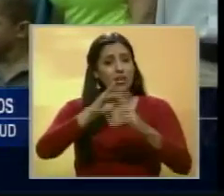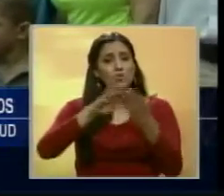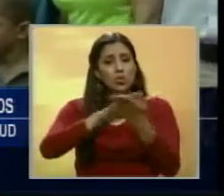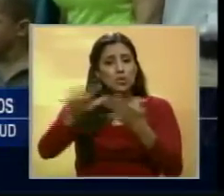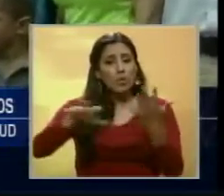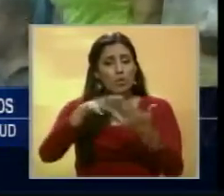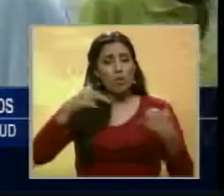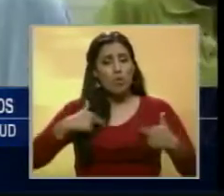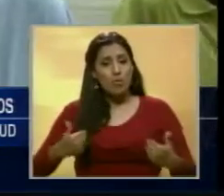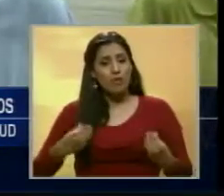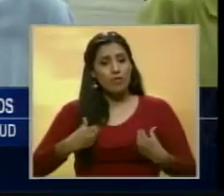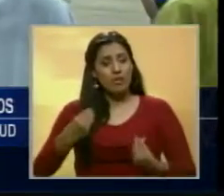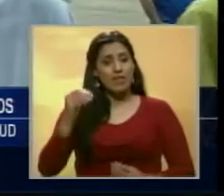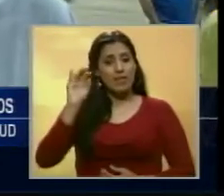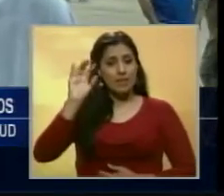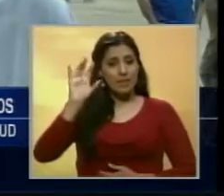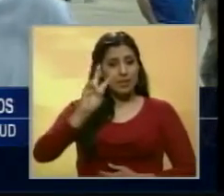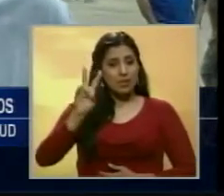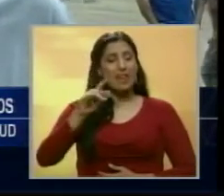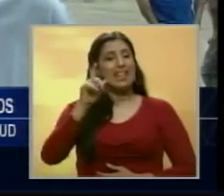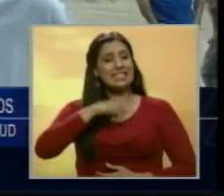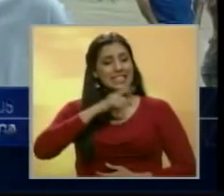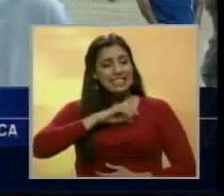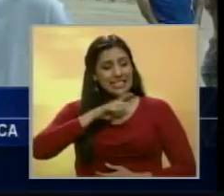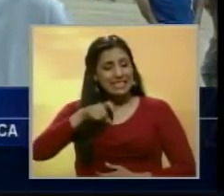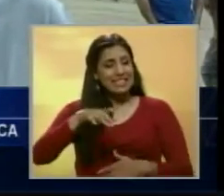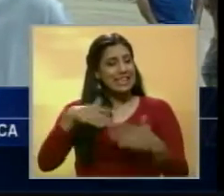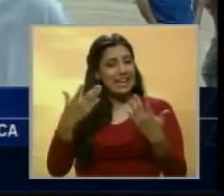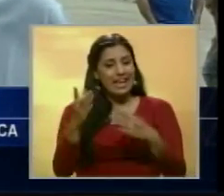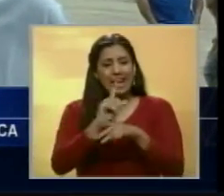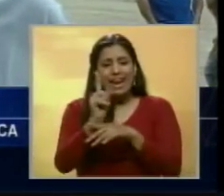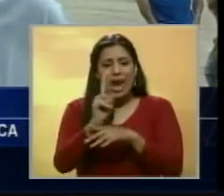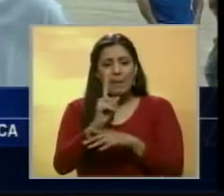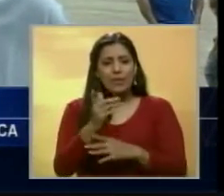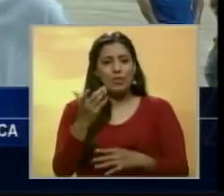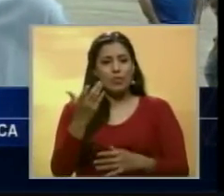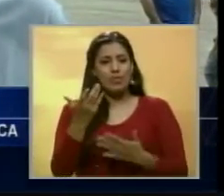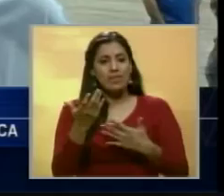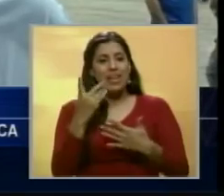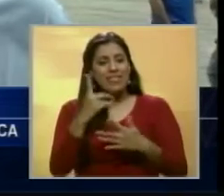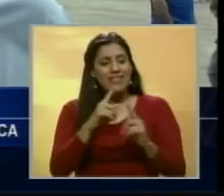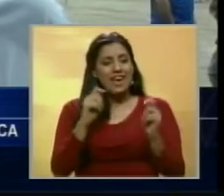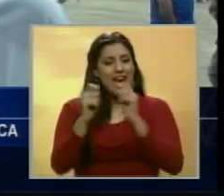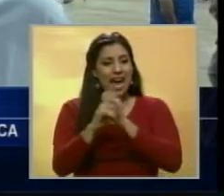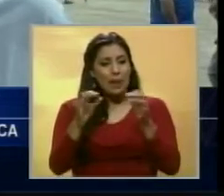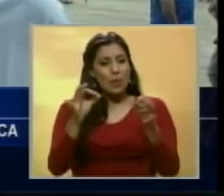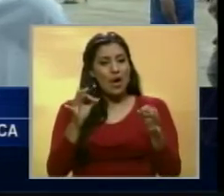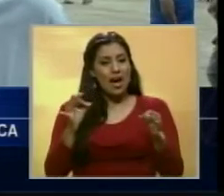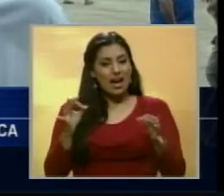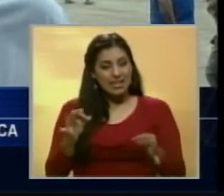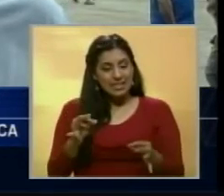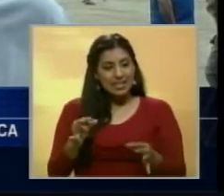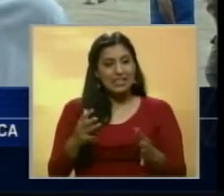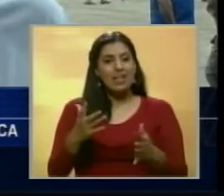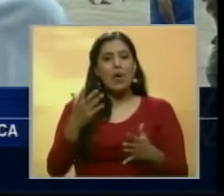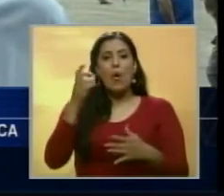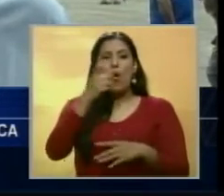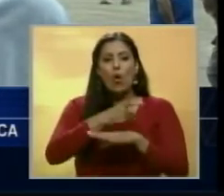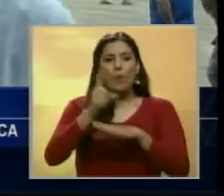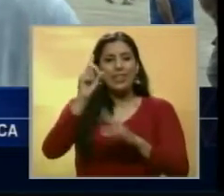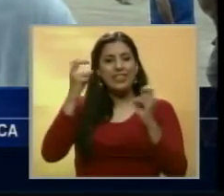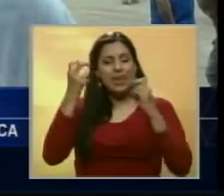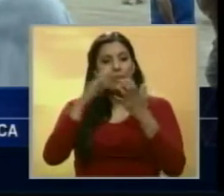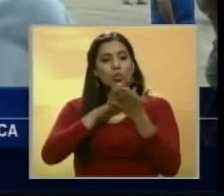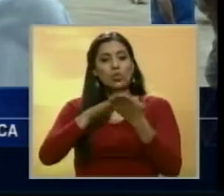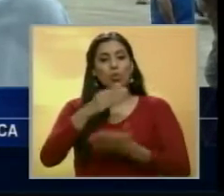crisis humanitaria que vive Venezuela. Se requiere prontamente no solo un cambio que garantice gobiernos que se preocupen por el tema de la